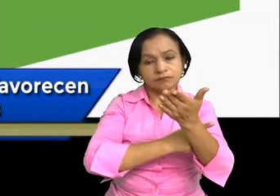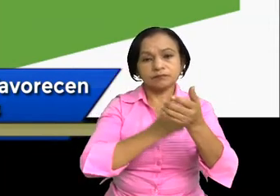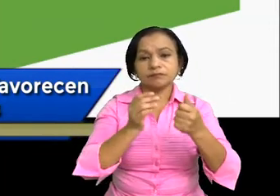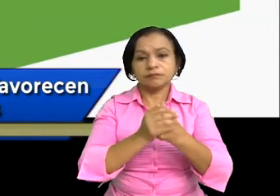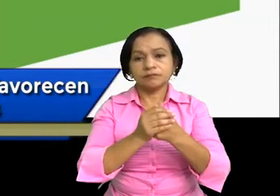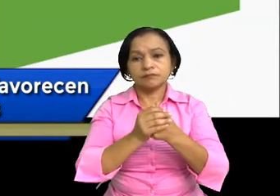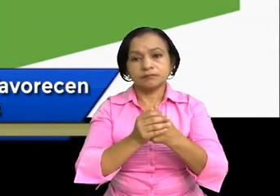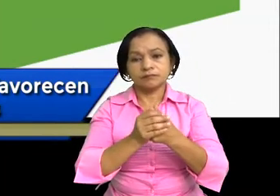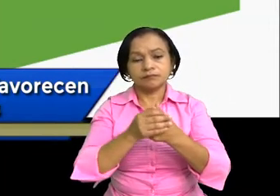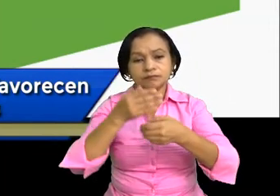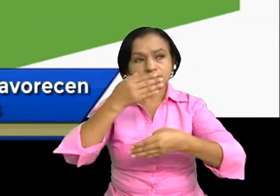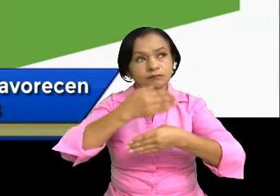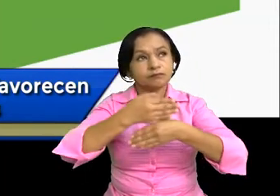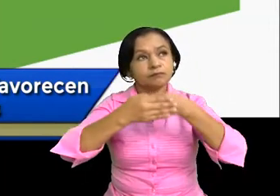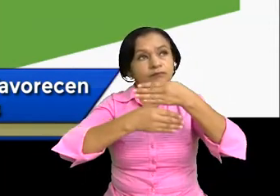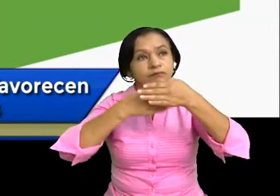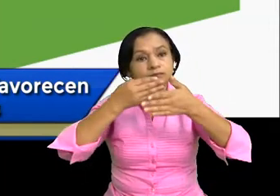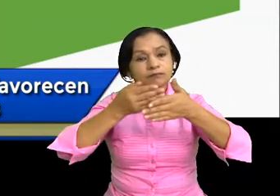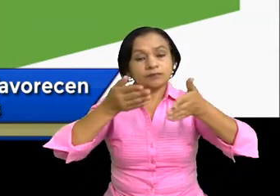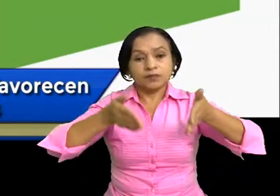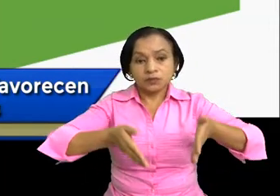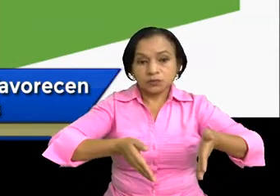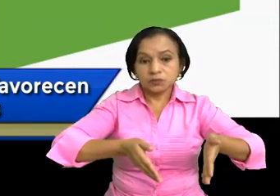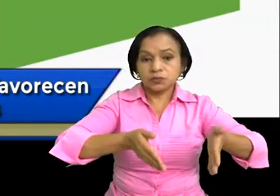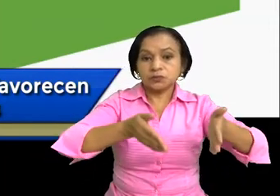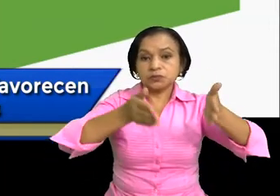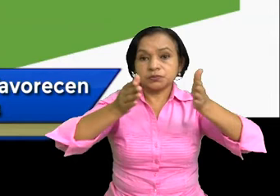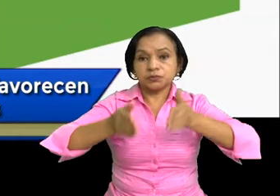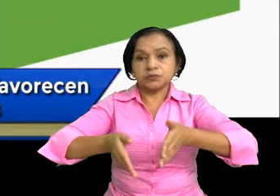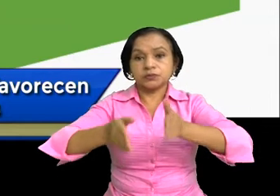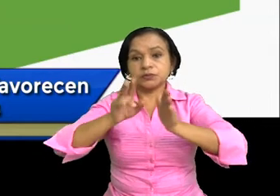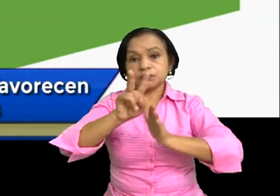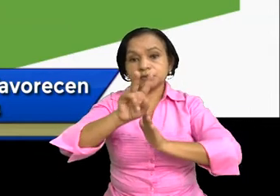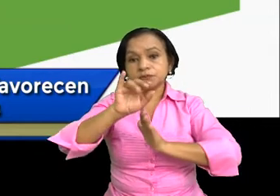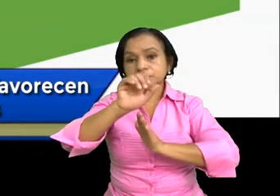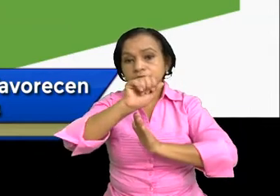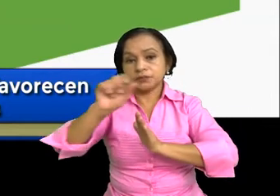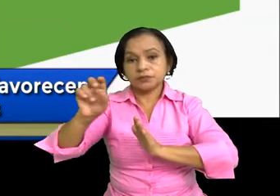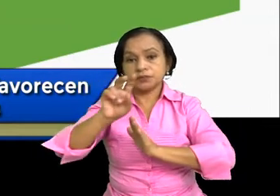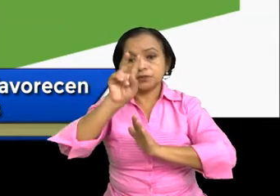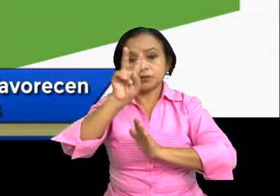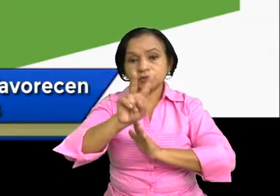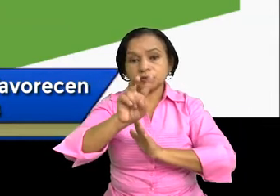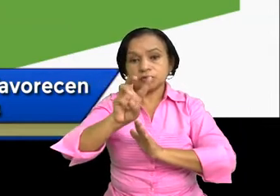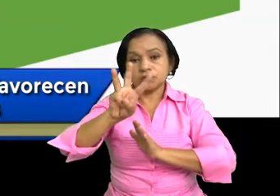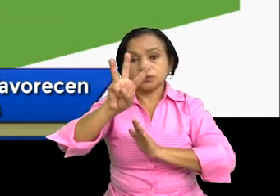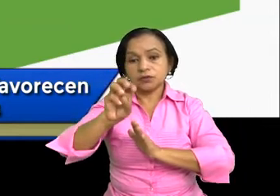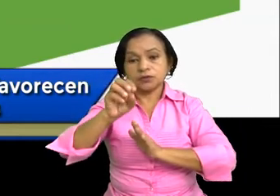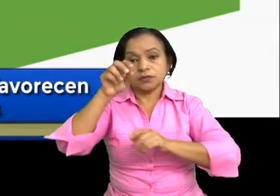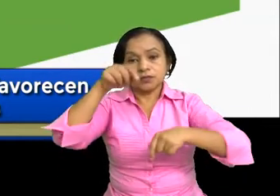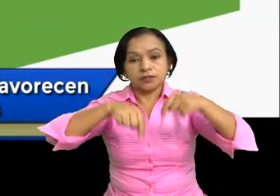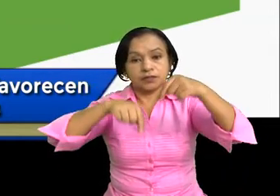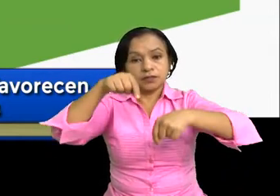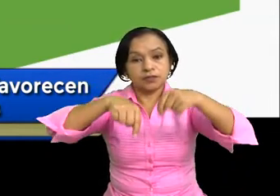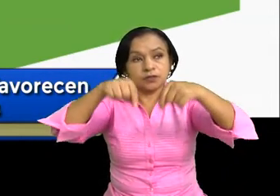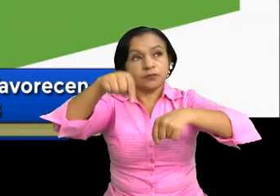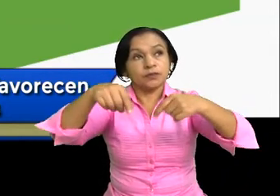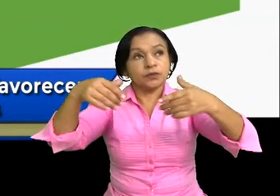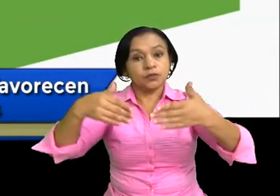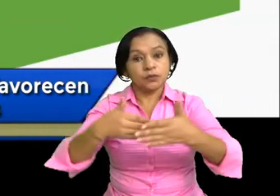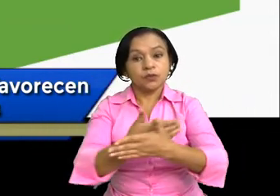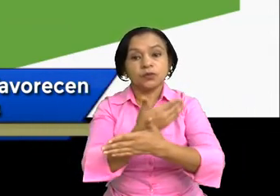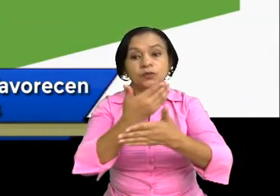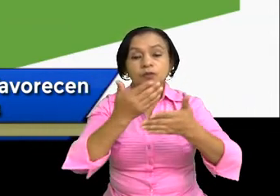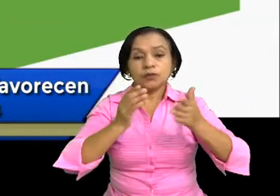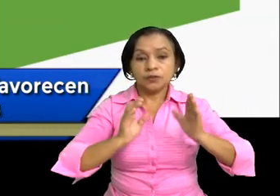vial. Ok. Y vamos a culminar la construcción de 230 kilómetros nuevos de